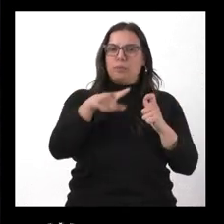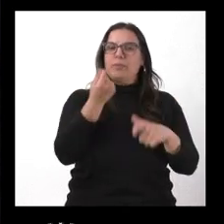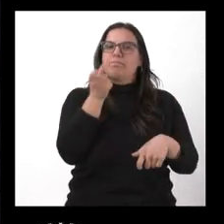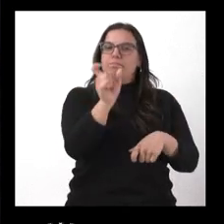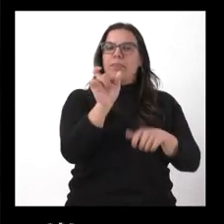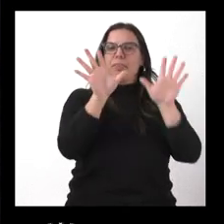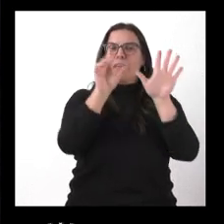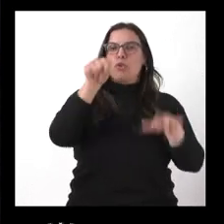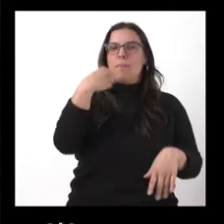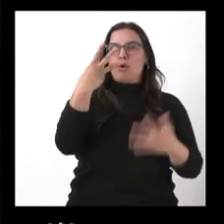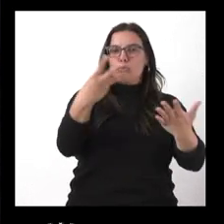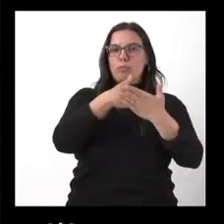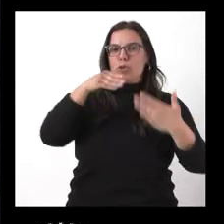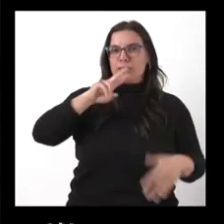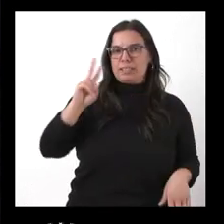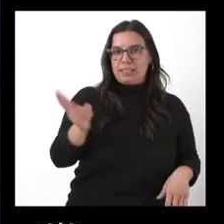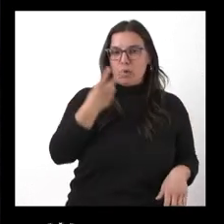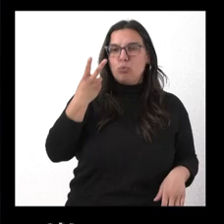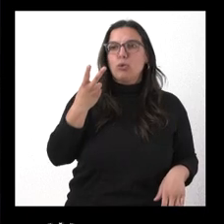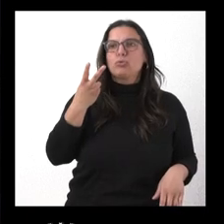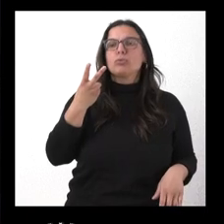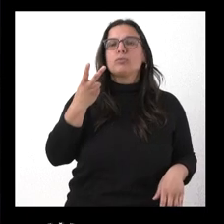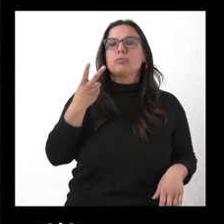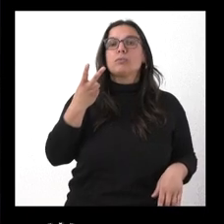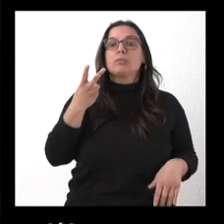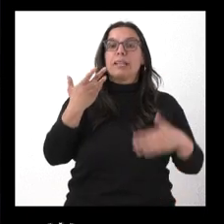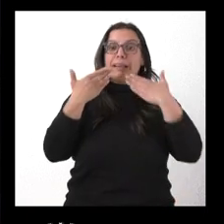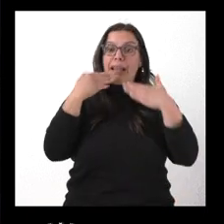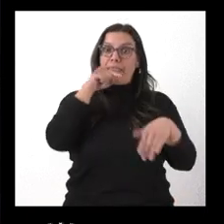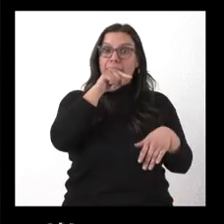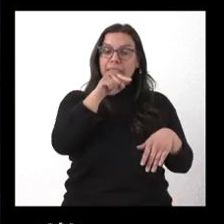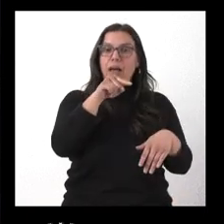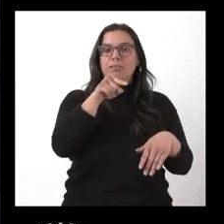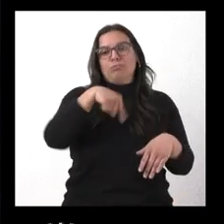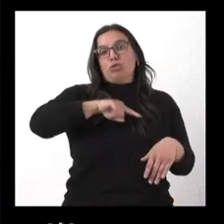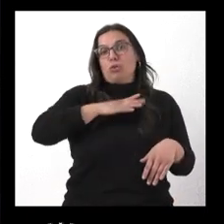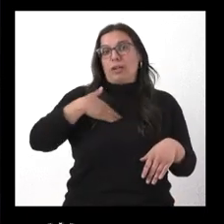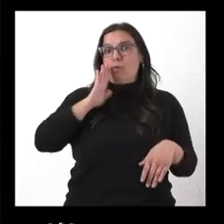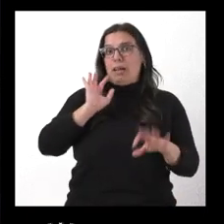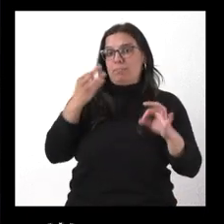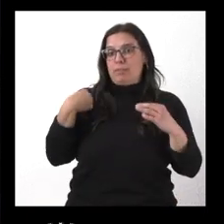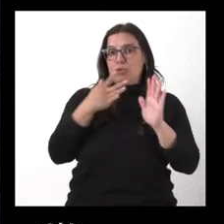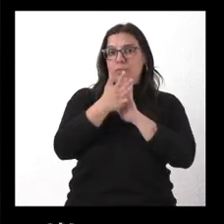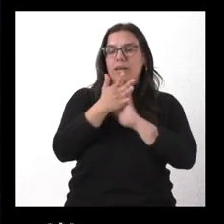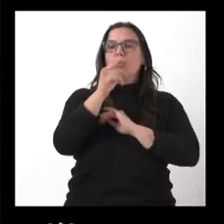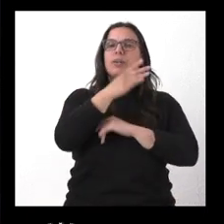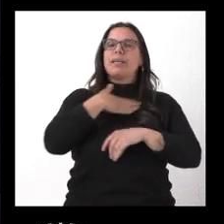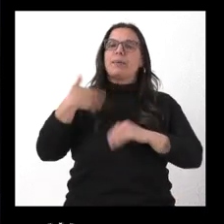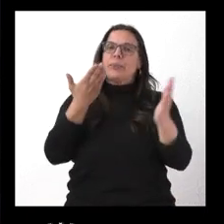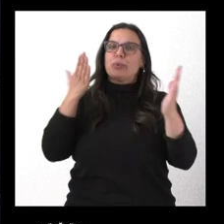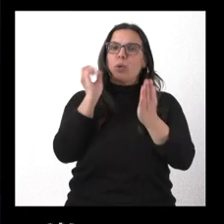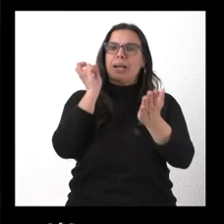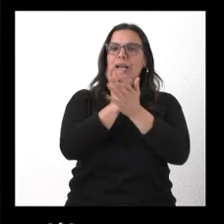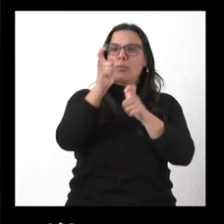cuantía de 10,8 millones de euros a través del cual pretendemos como Les acabo de indicar hacer frente a esos